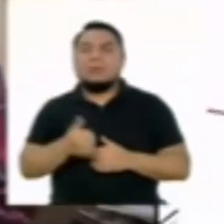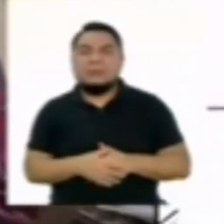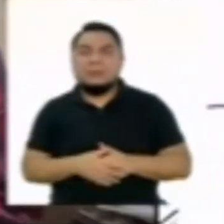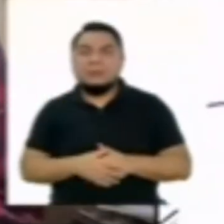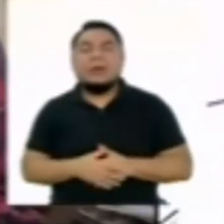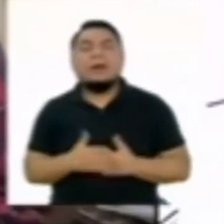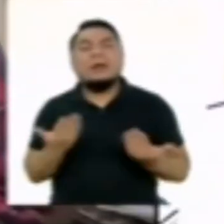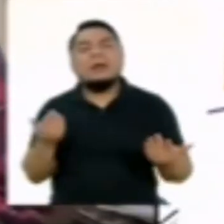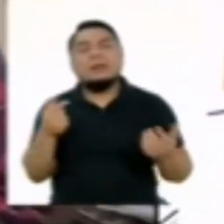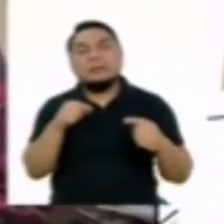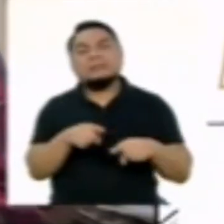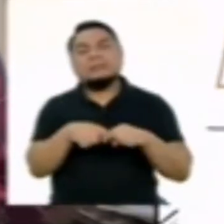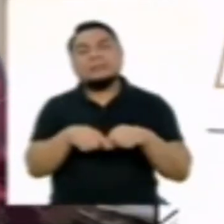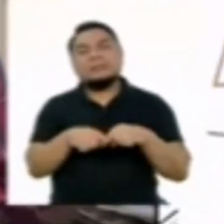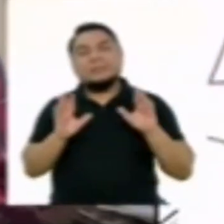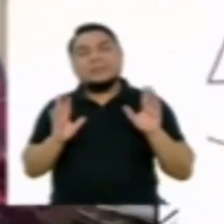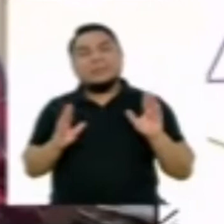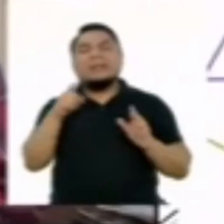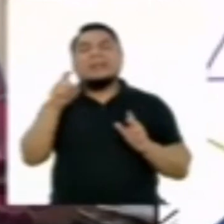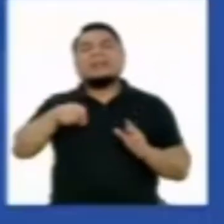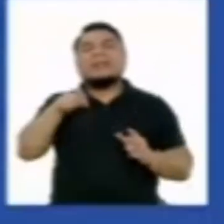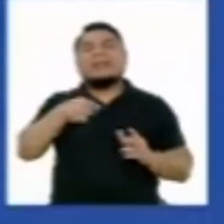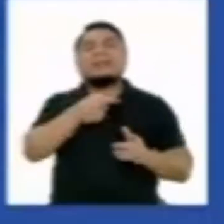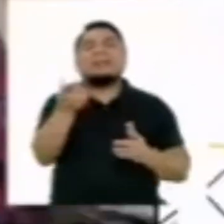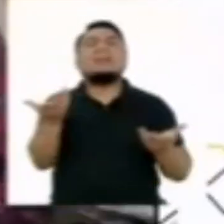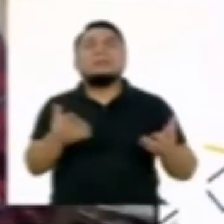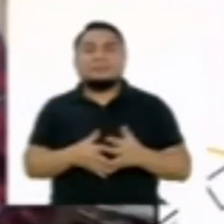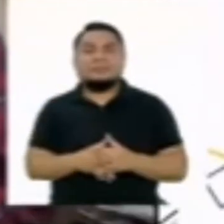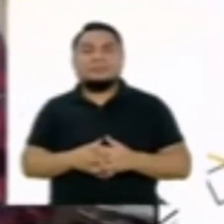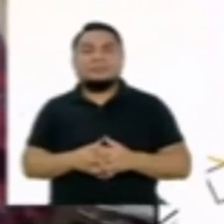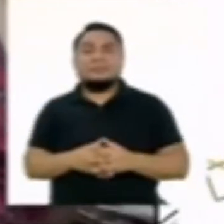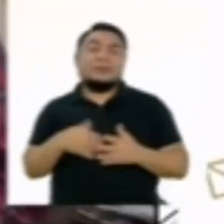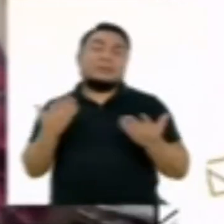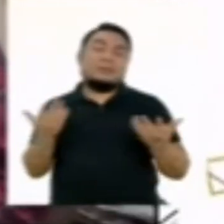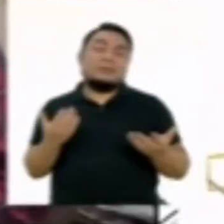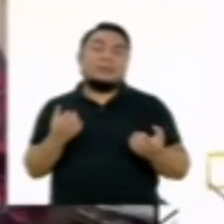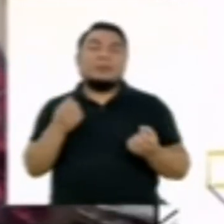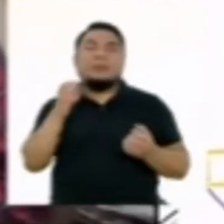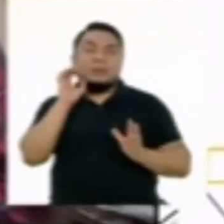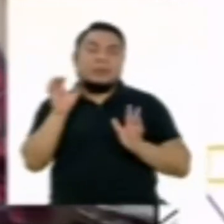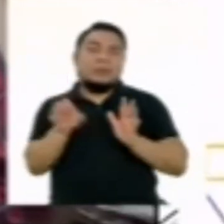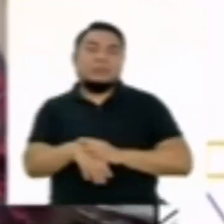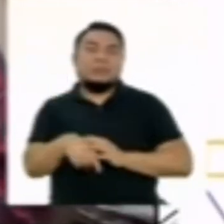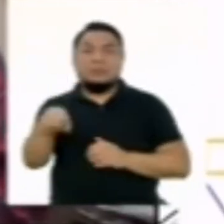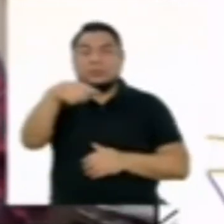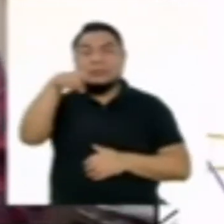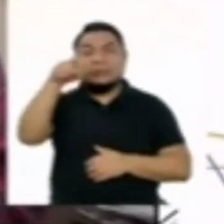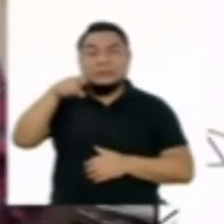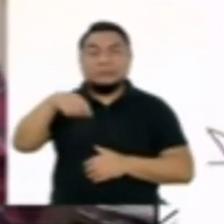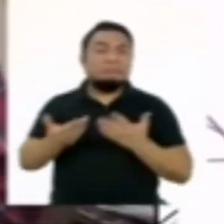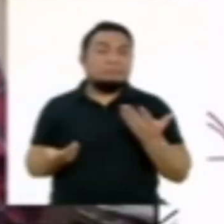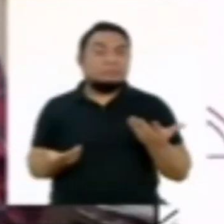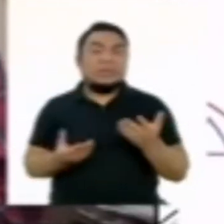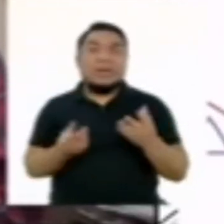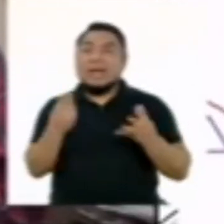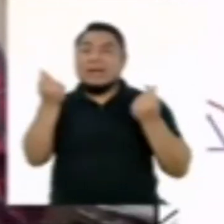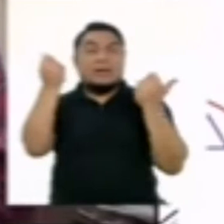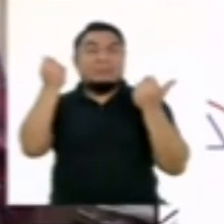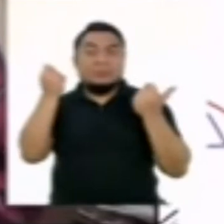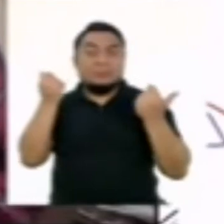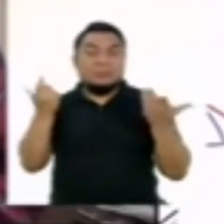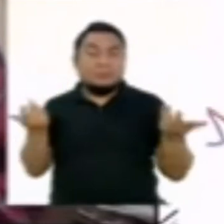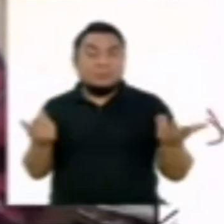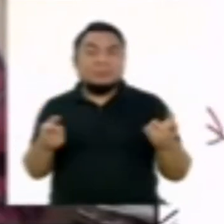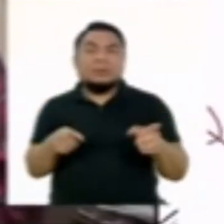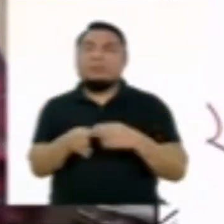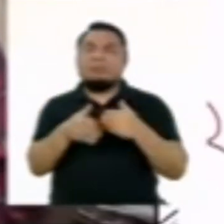Bueno, esto va a depender muchísimo de qué es lo que necesitemos. Es decir, en algunos casos necesitaremos un transporte muy rápido